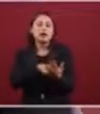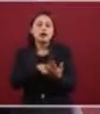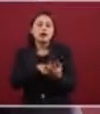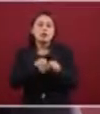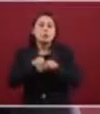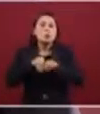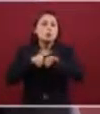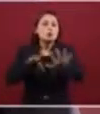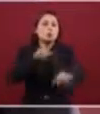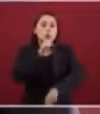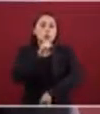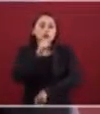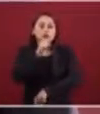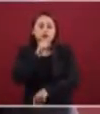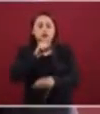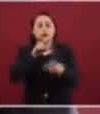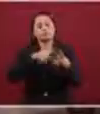gobierno